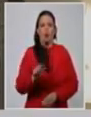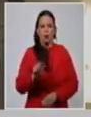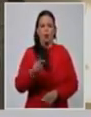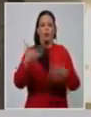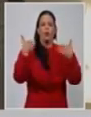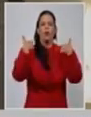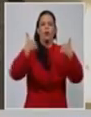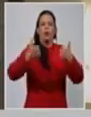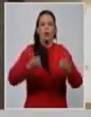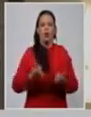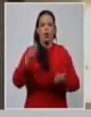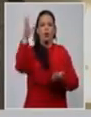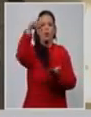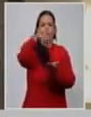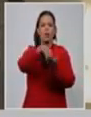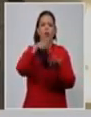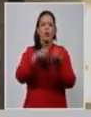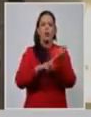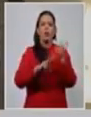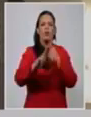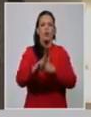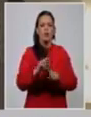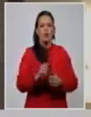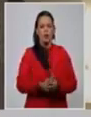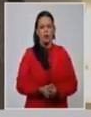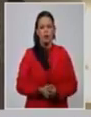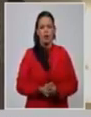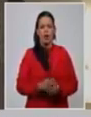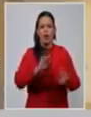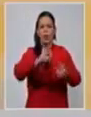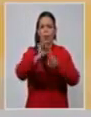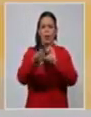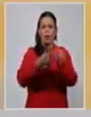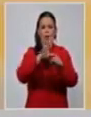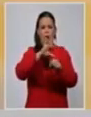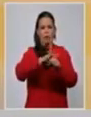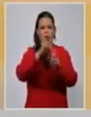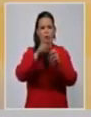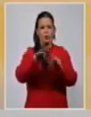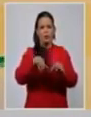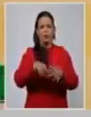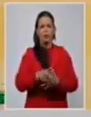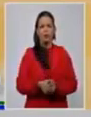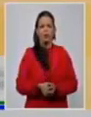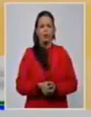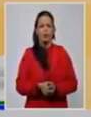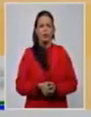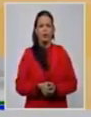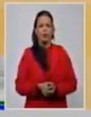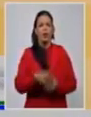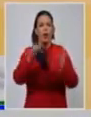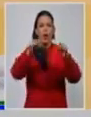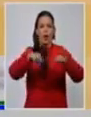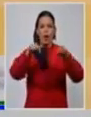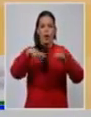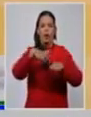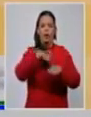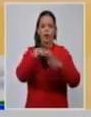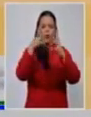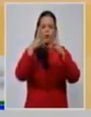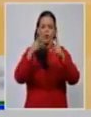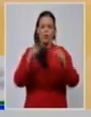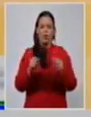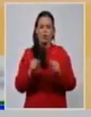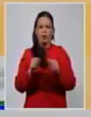directora del Centro Provincial de Higiene, Epidemiología y Microbiología. Tenemos actualmente las mayores incidencias, están en los